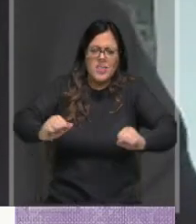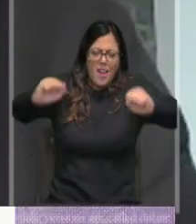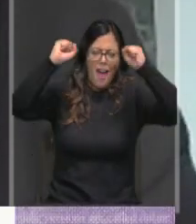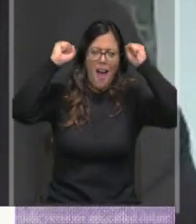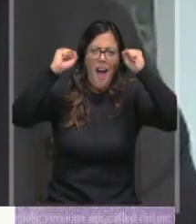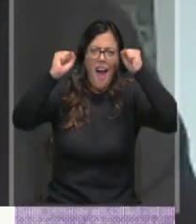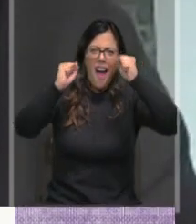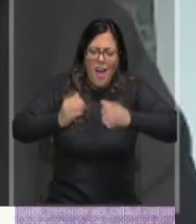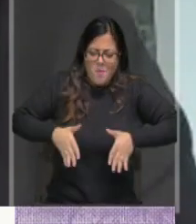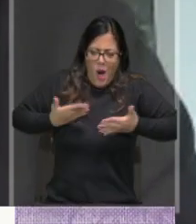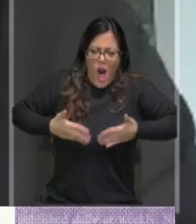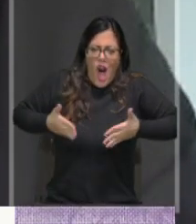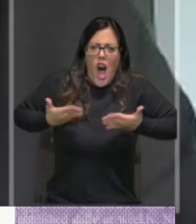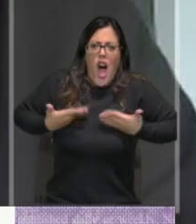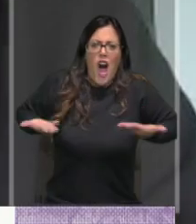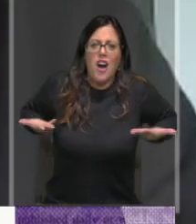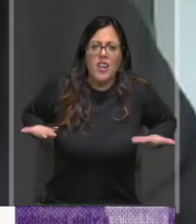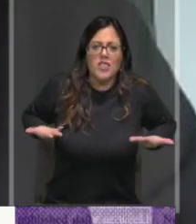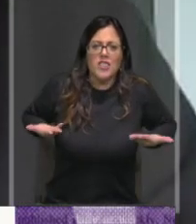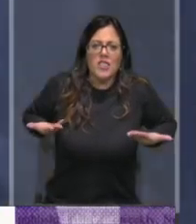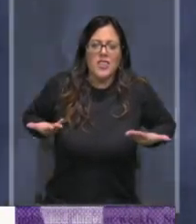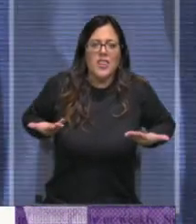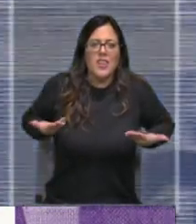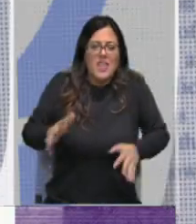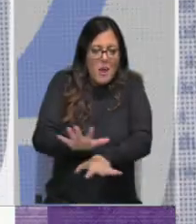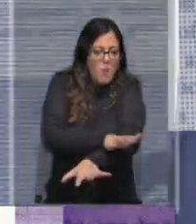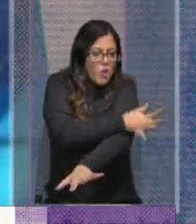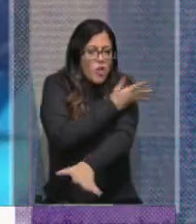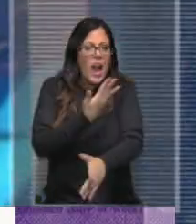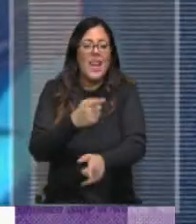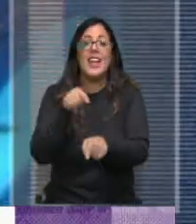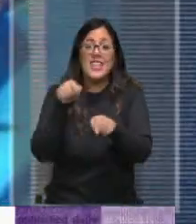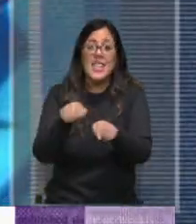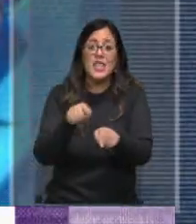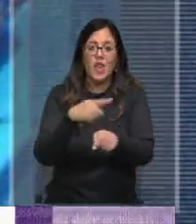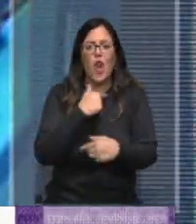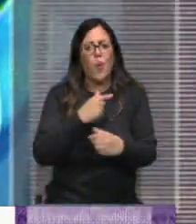emotivos, ¿no? Muy emocionales. Y eso nos encanta.